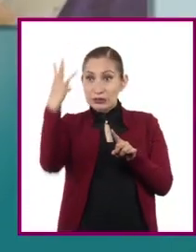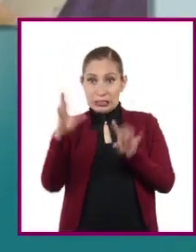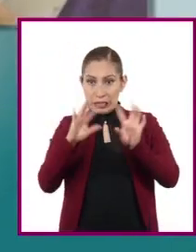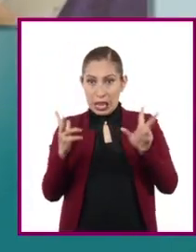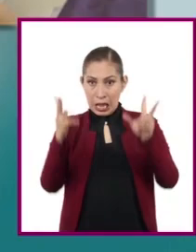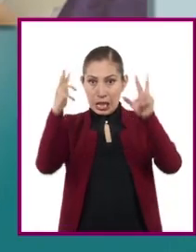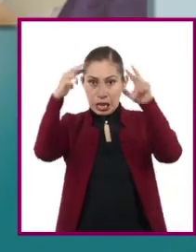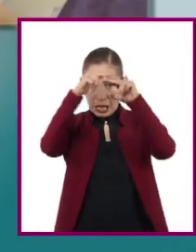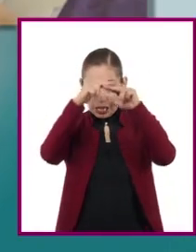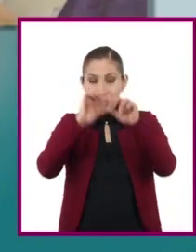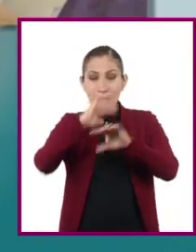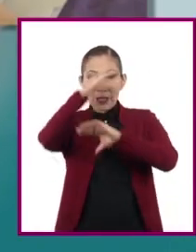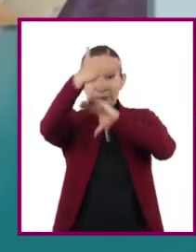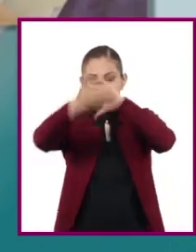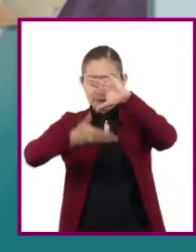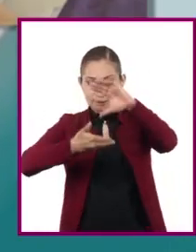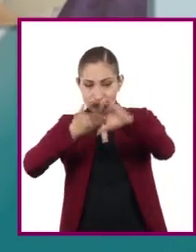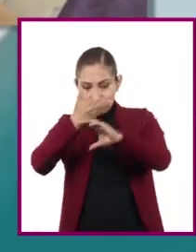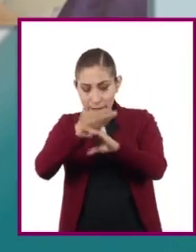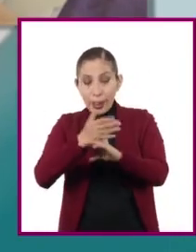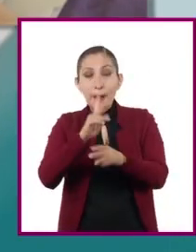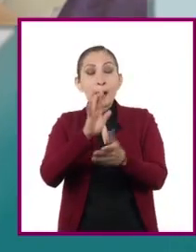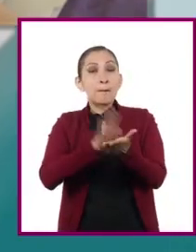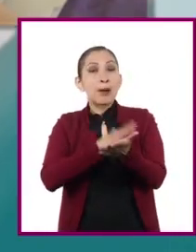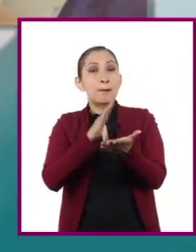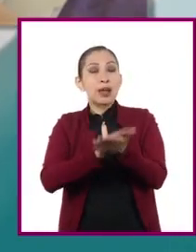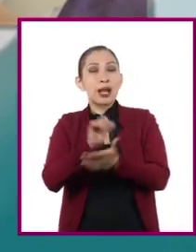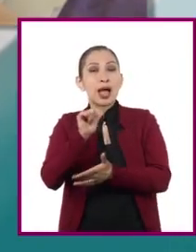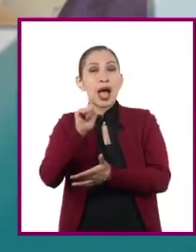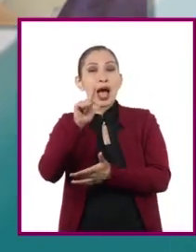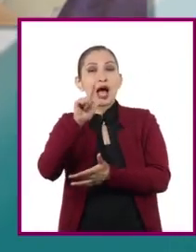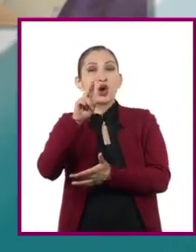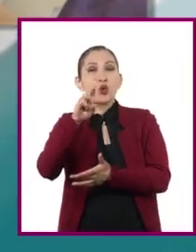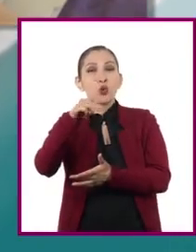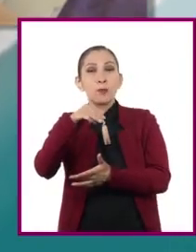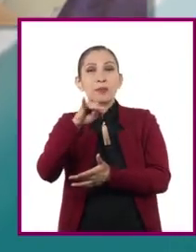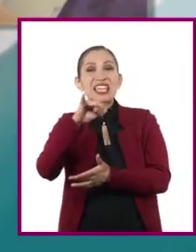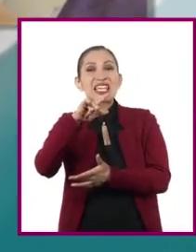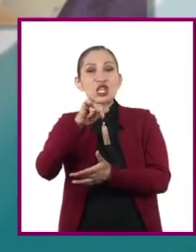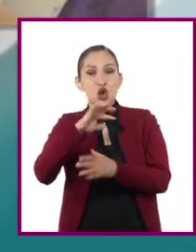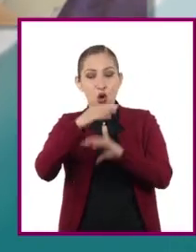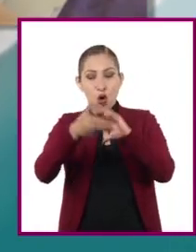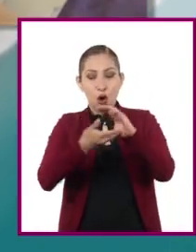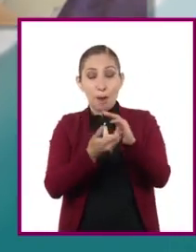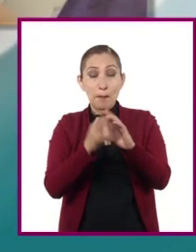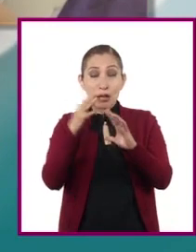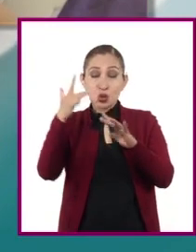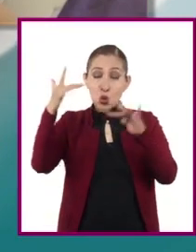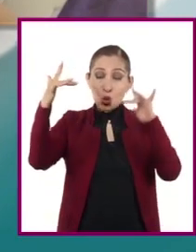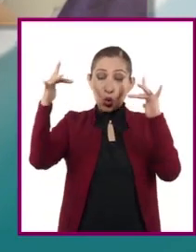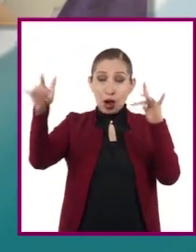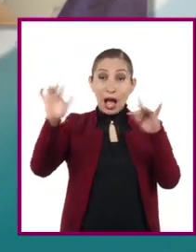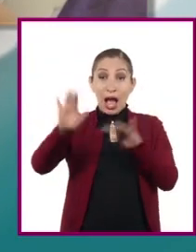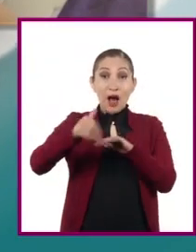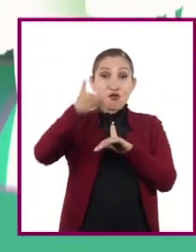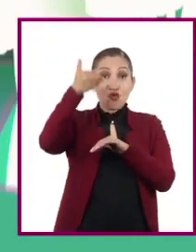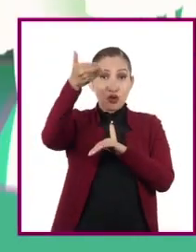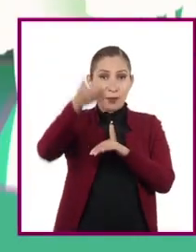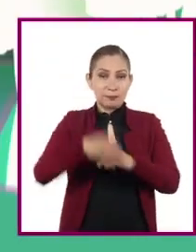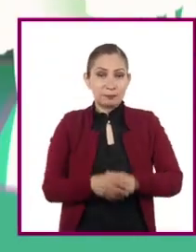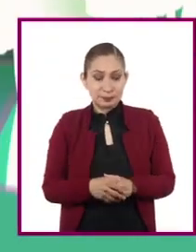caja, incluyendo la tapa, con papel aluminio, dejando la parte más brillante hacia